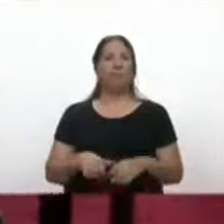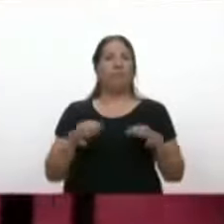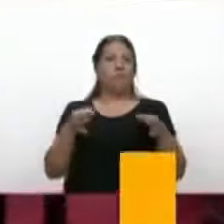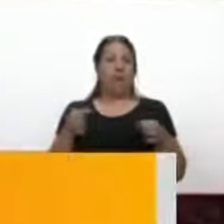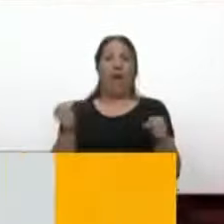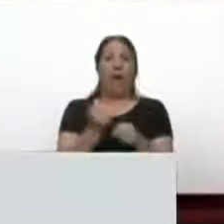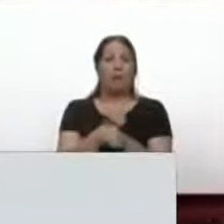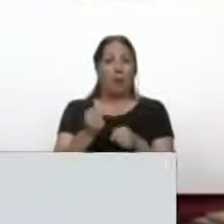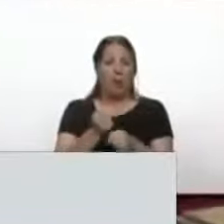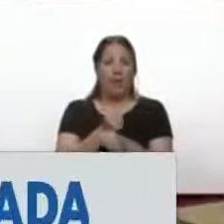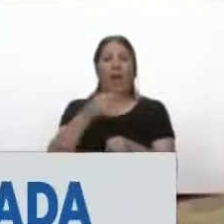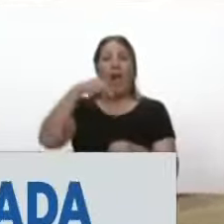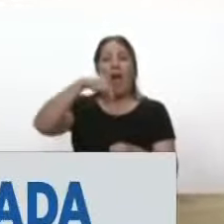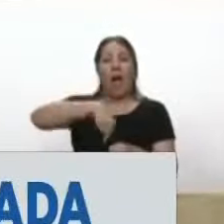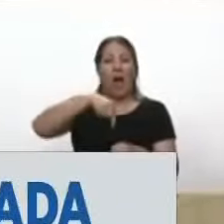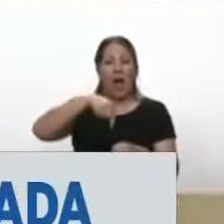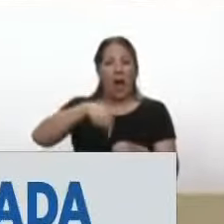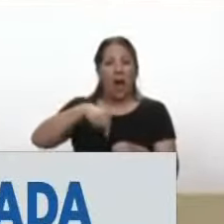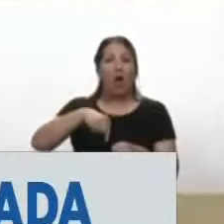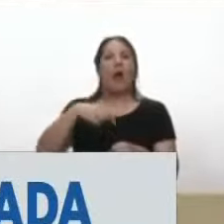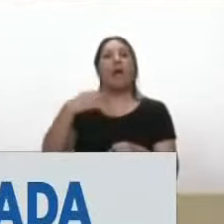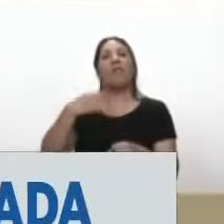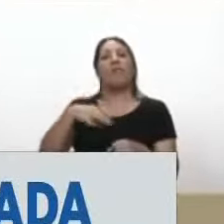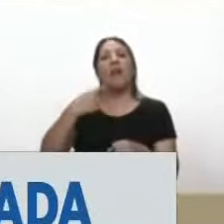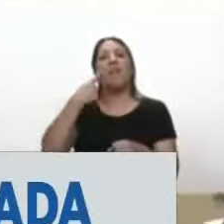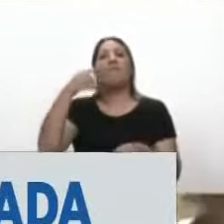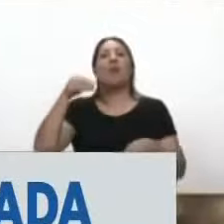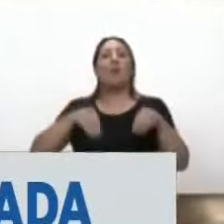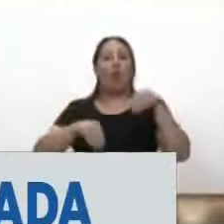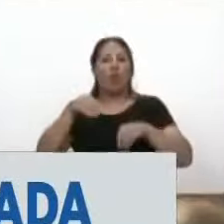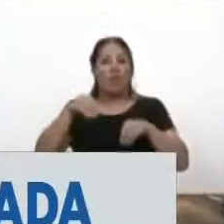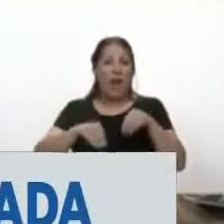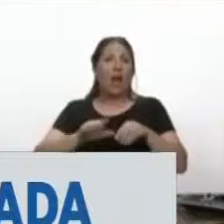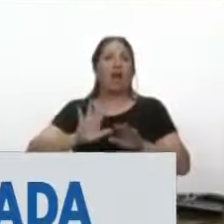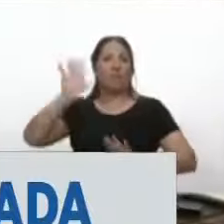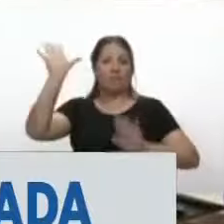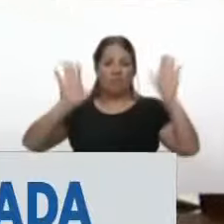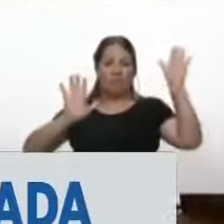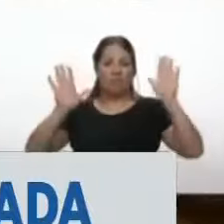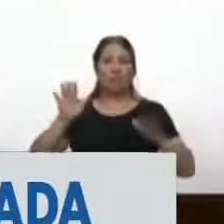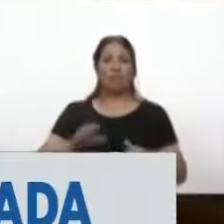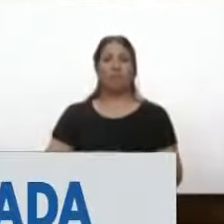Aprobado. Corresponde ahora que se lo someta a votación a mano alzada.